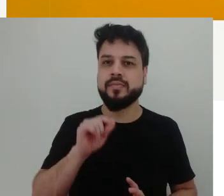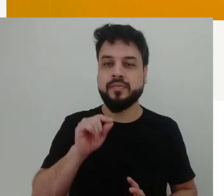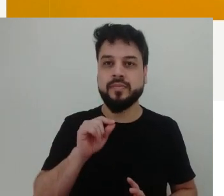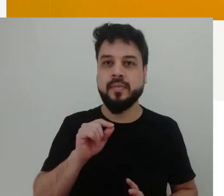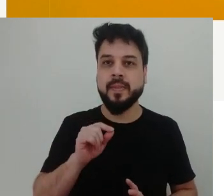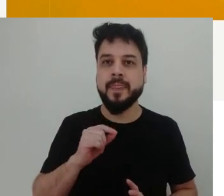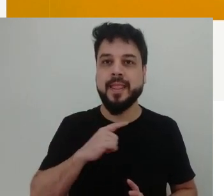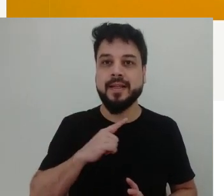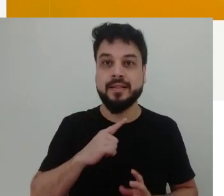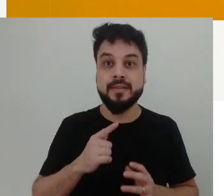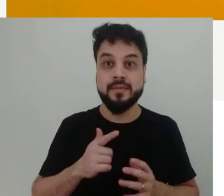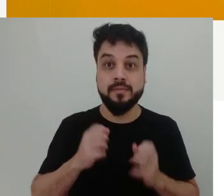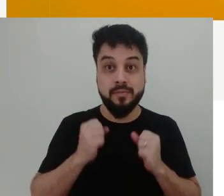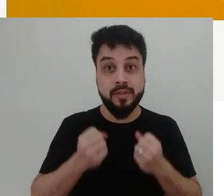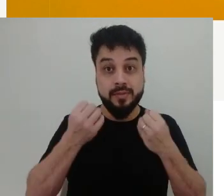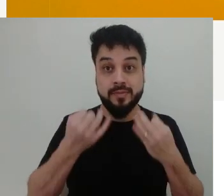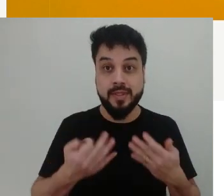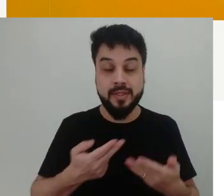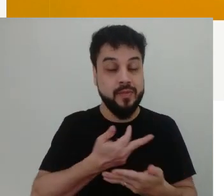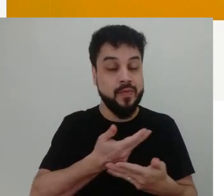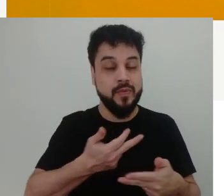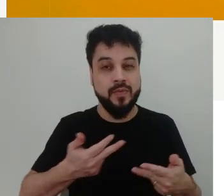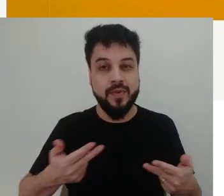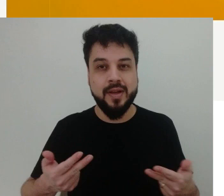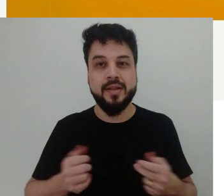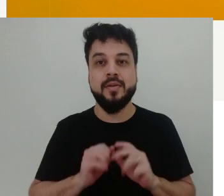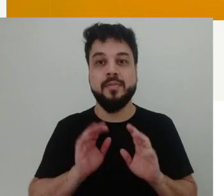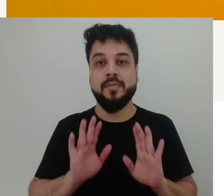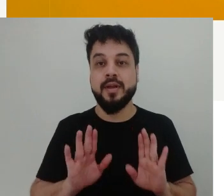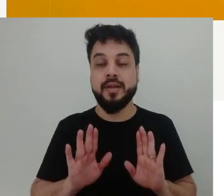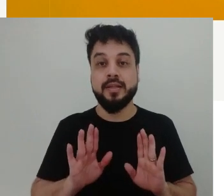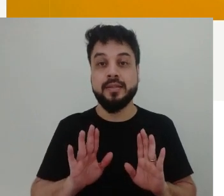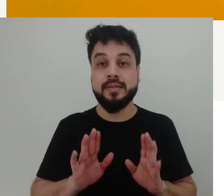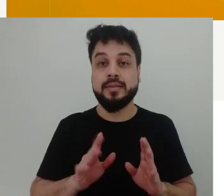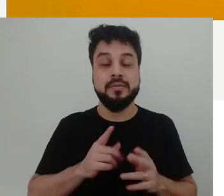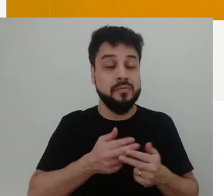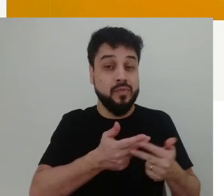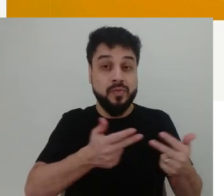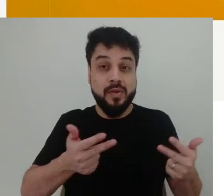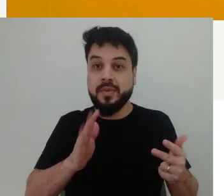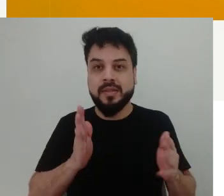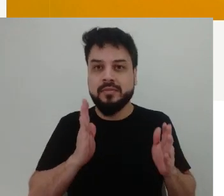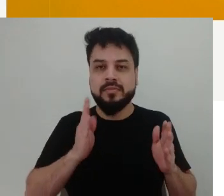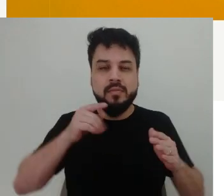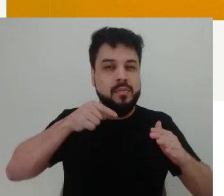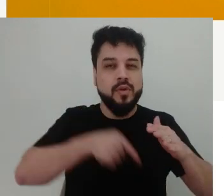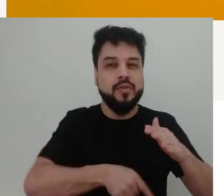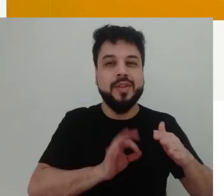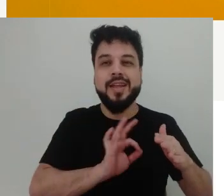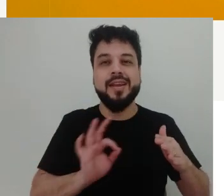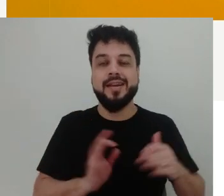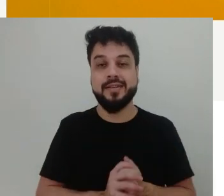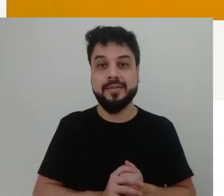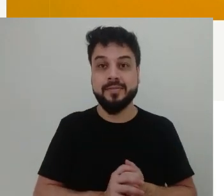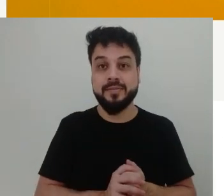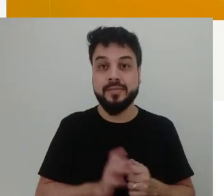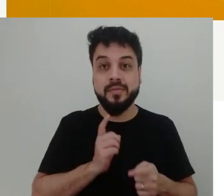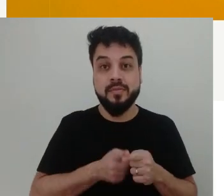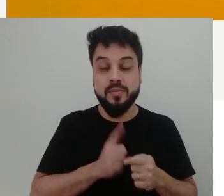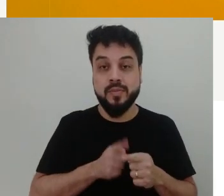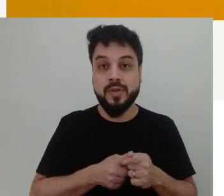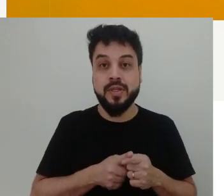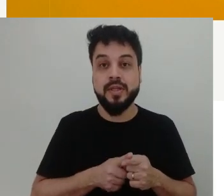tener una formación más estrecha, más estricta, más